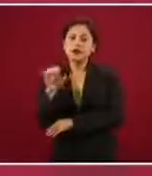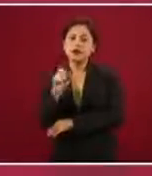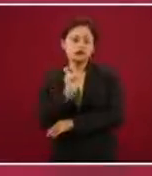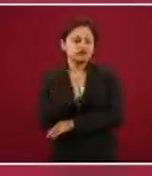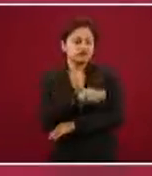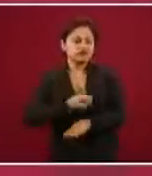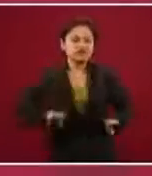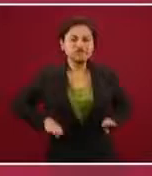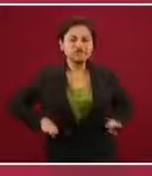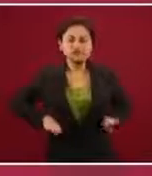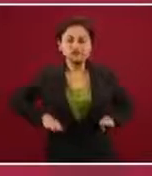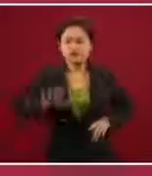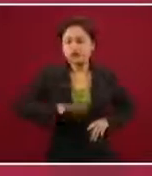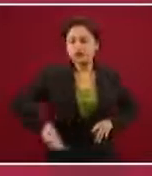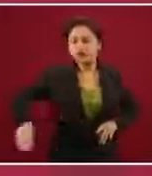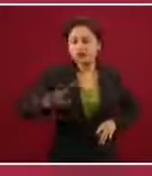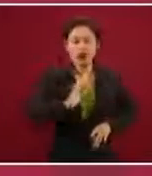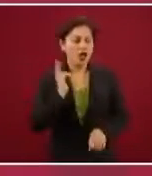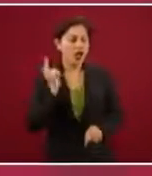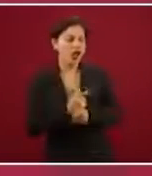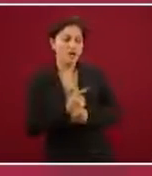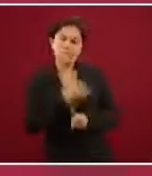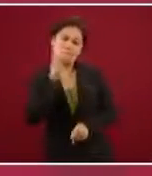estar persiguiendo